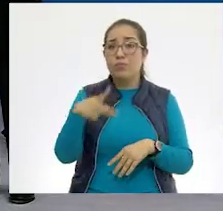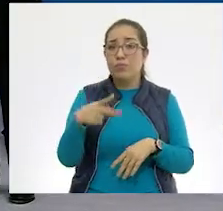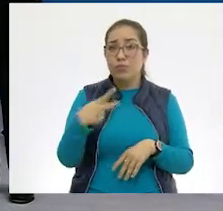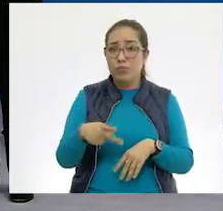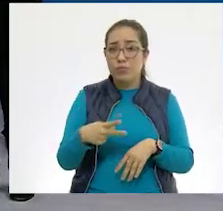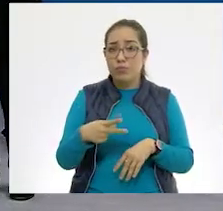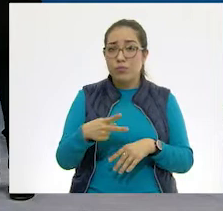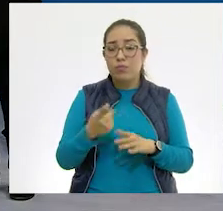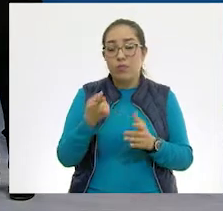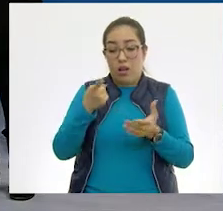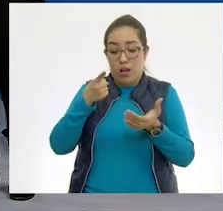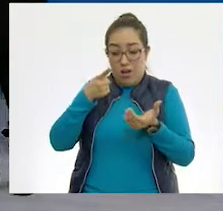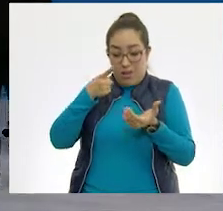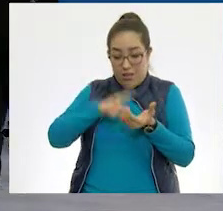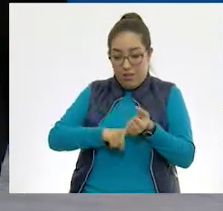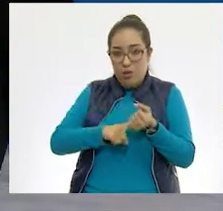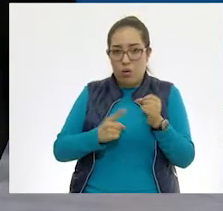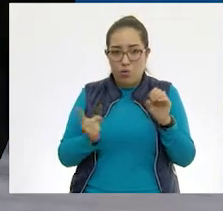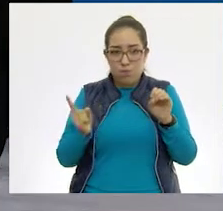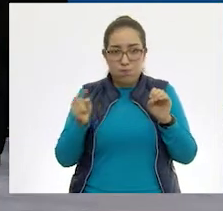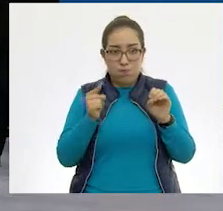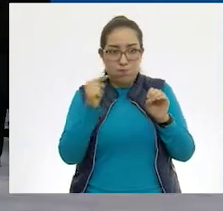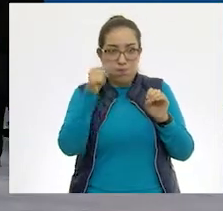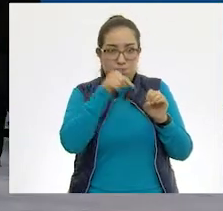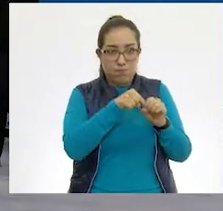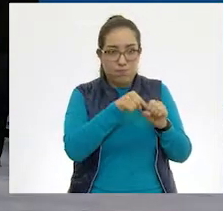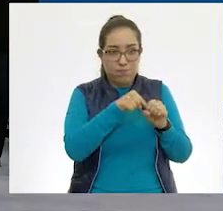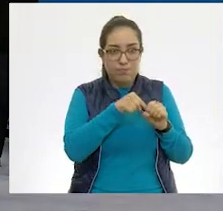es interna.